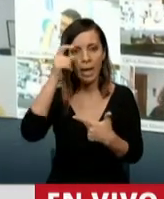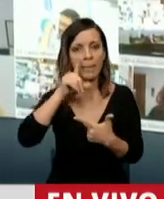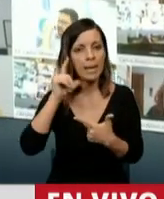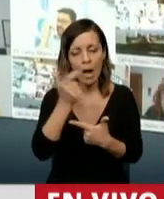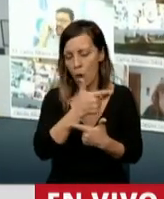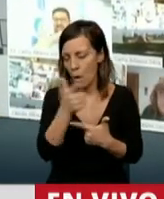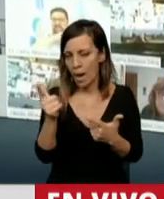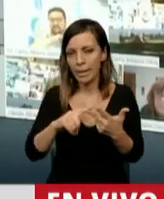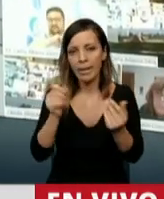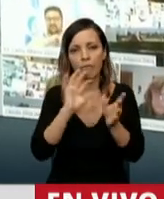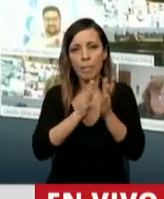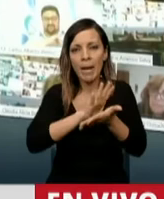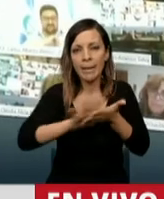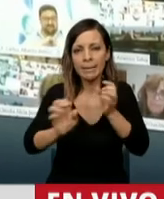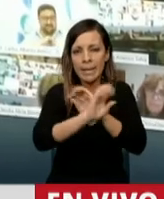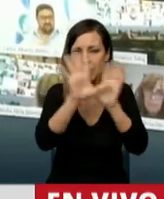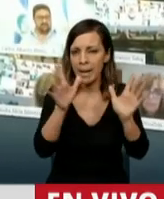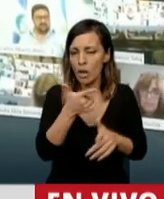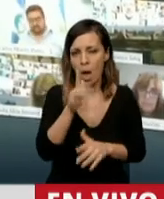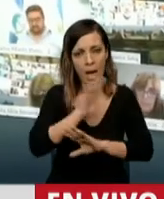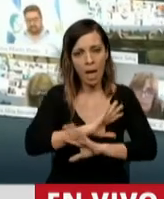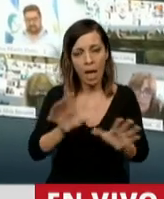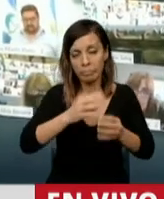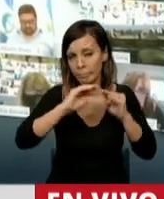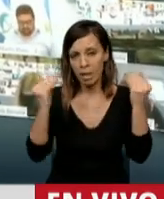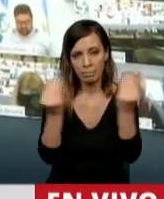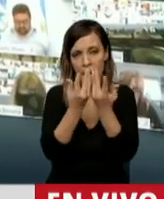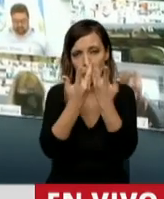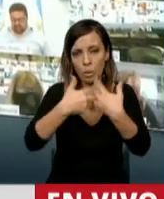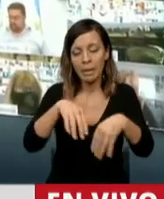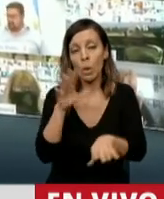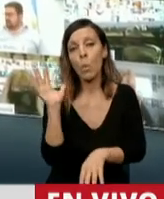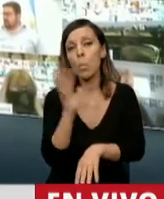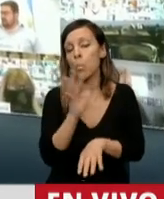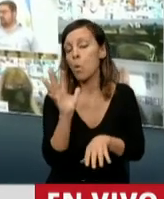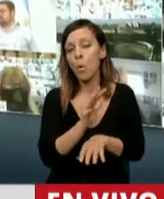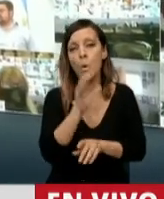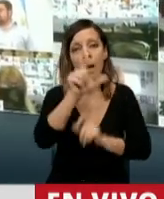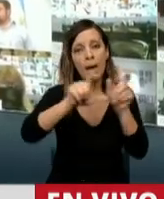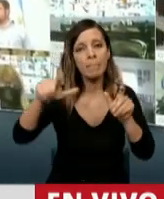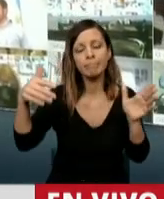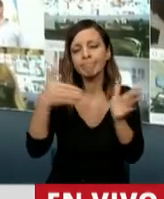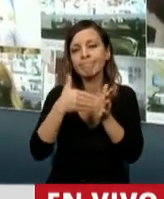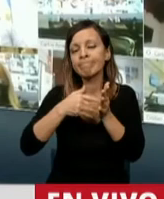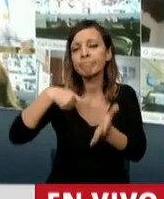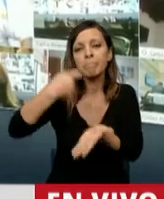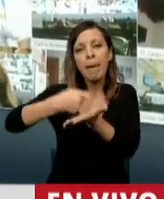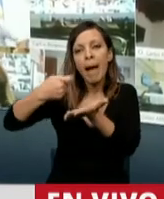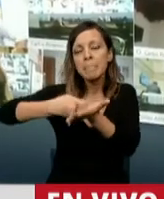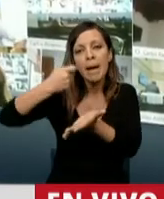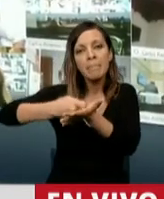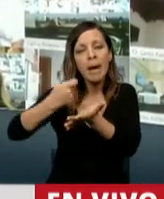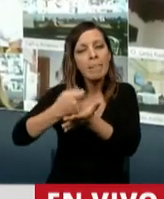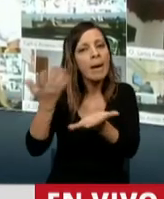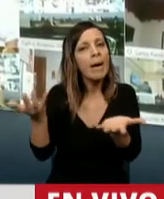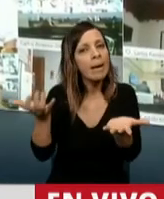transparencia, lo que representa lisa y llanamente un acto de burla y de desprecio a millones de contribuyentes argentinos que tienen un saldo